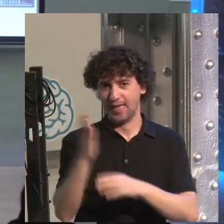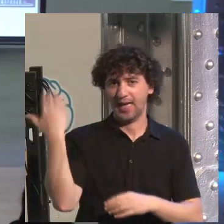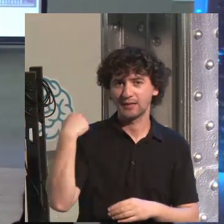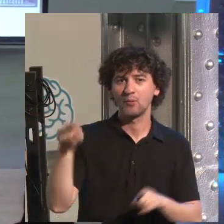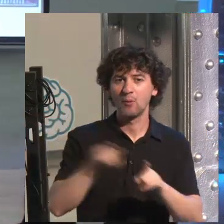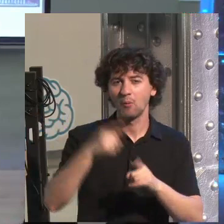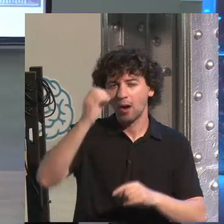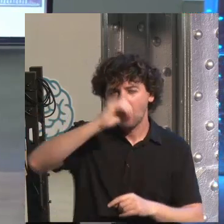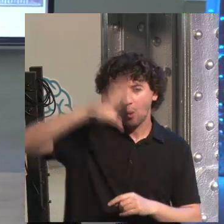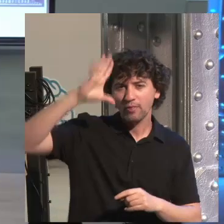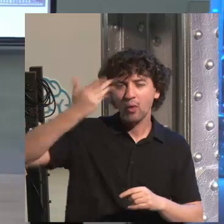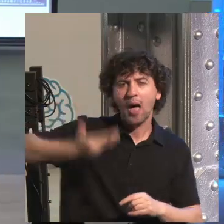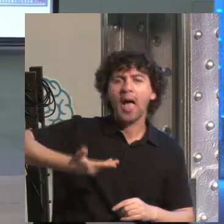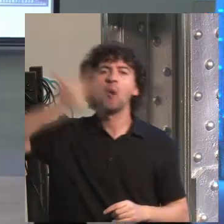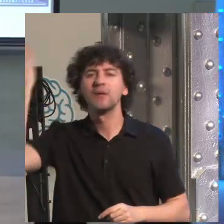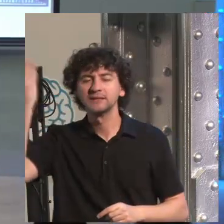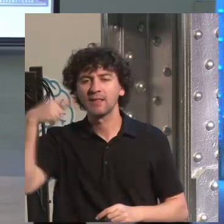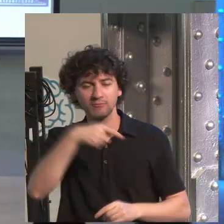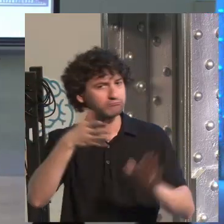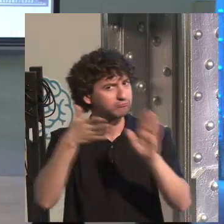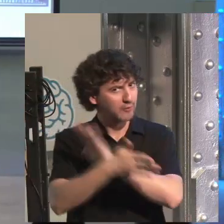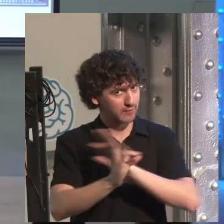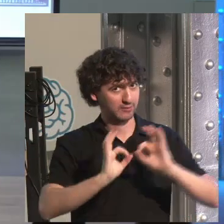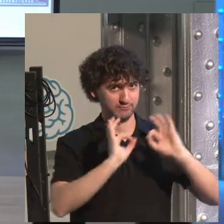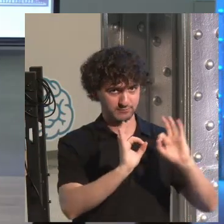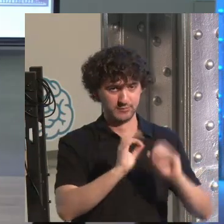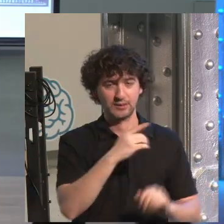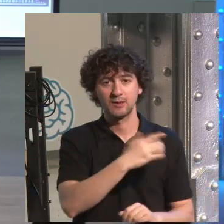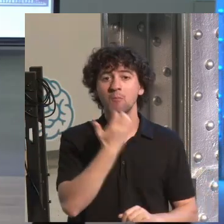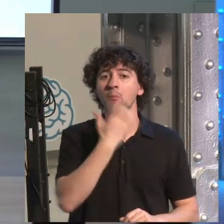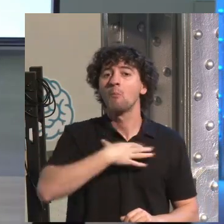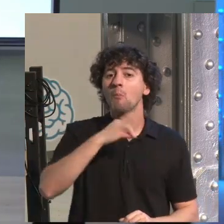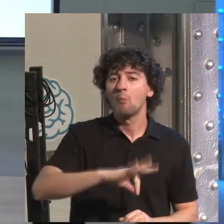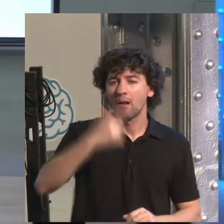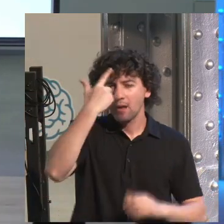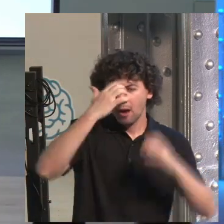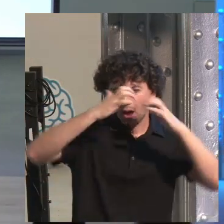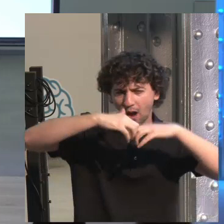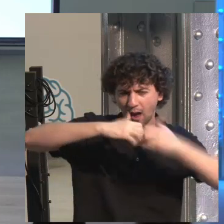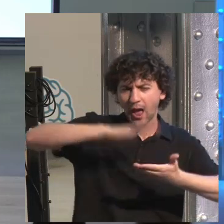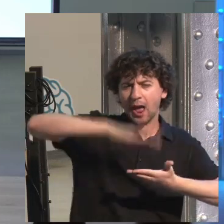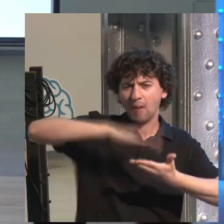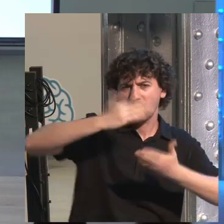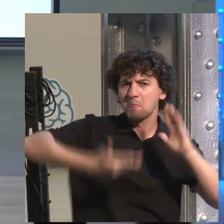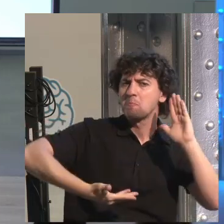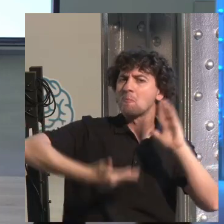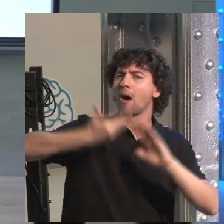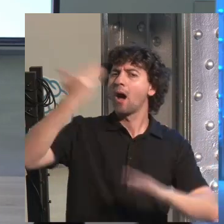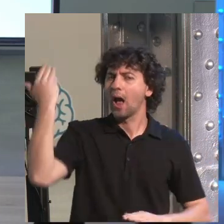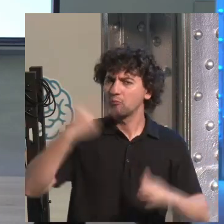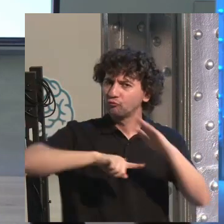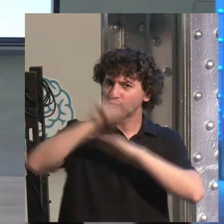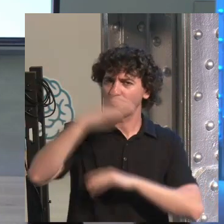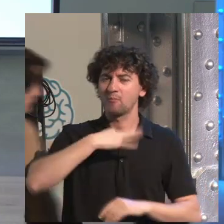aumentada es en este sentido, es decir, podríamos de alguna manera aumentar nuestras capacidades cognitivas. Las áreas donde